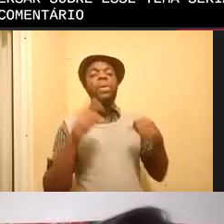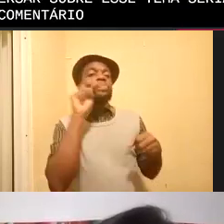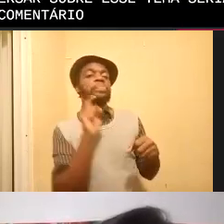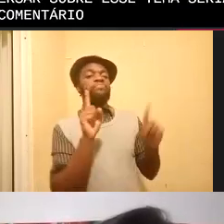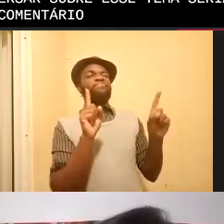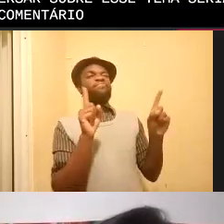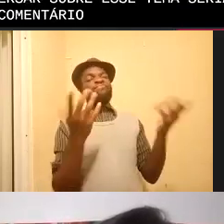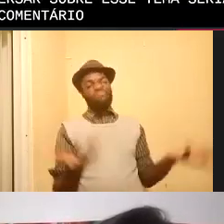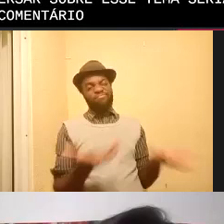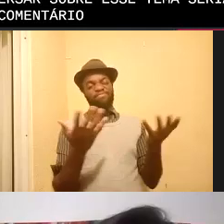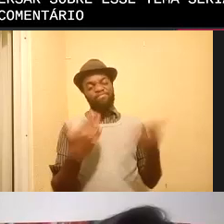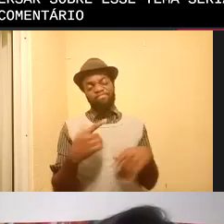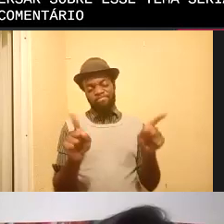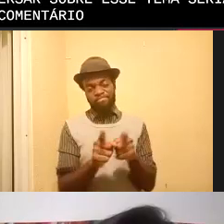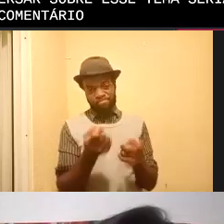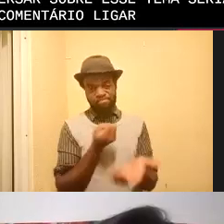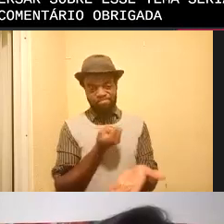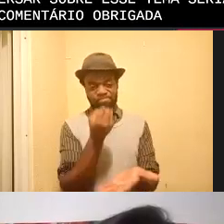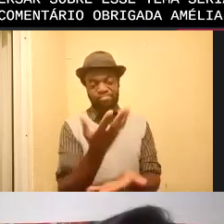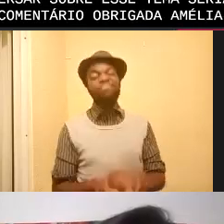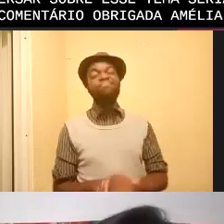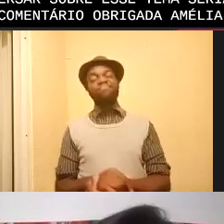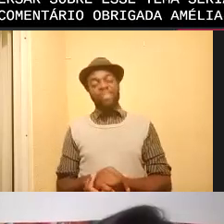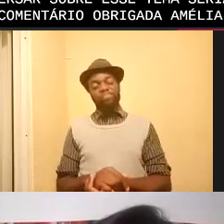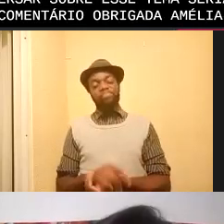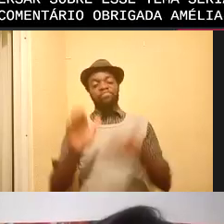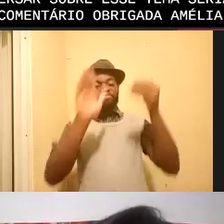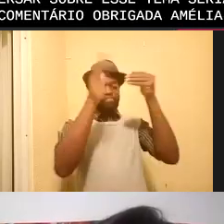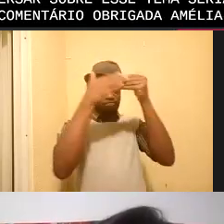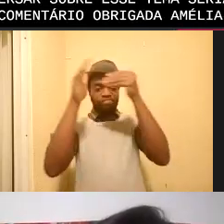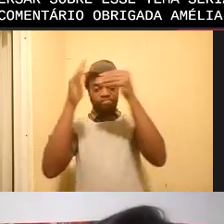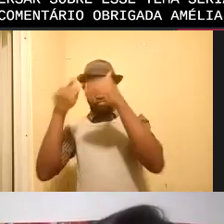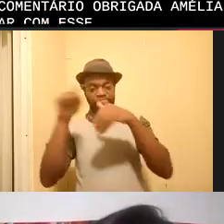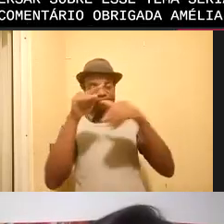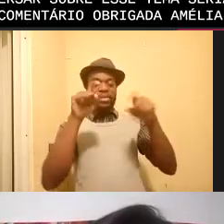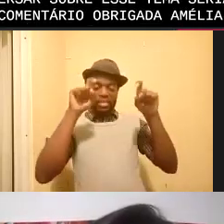Gracias, Amelia. Sí, hay que derribar todavía esos pensamientos, ¿verdad?